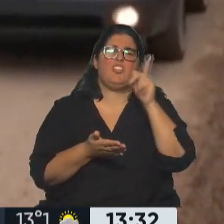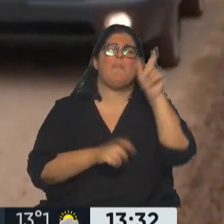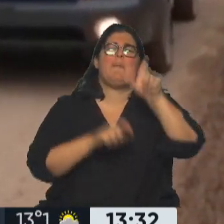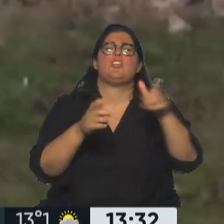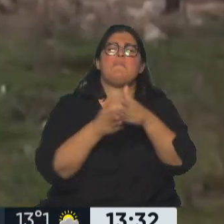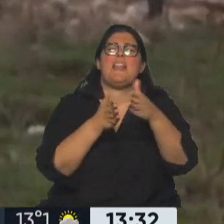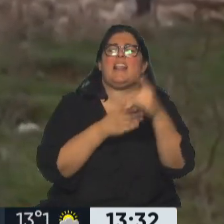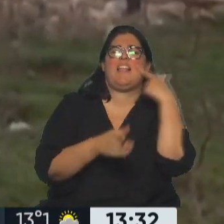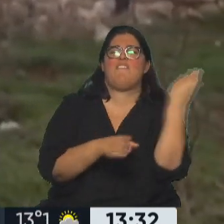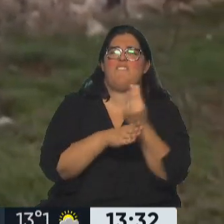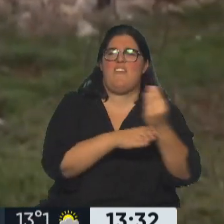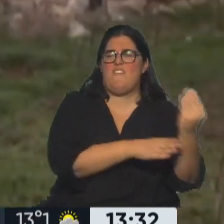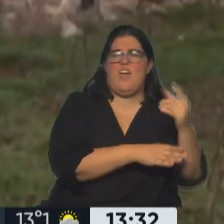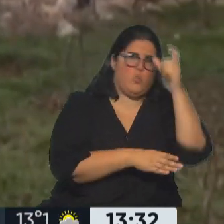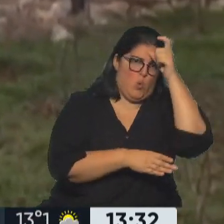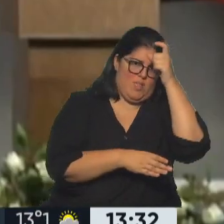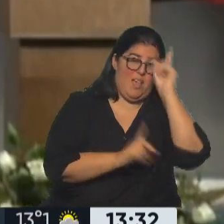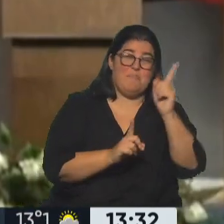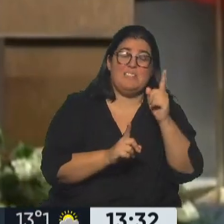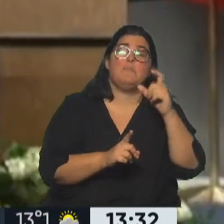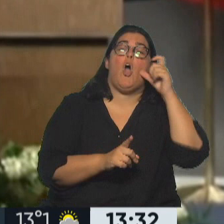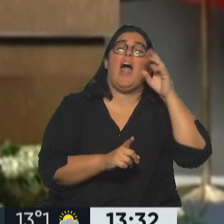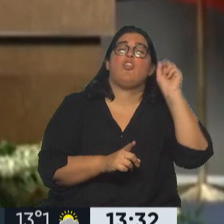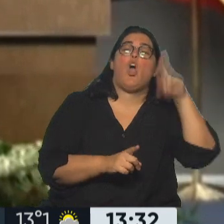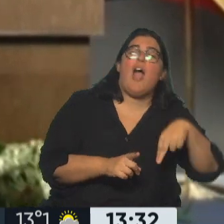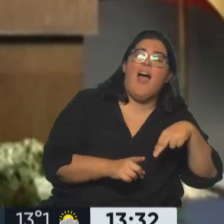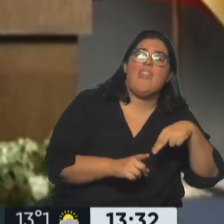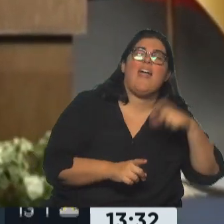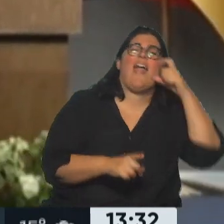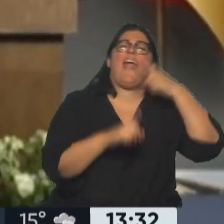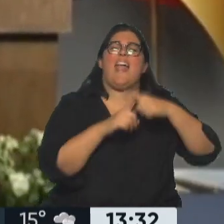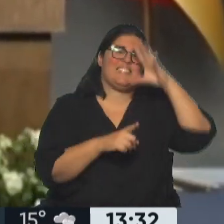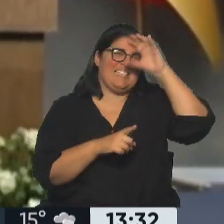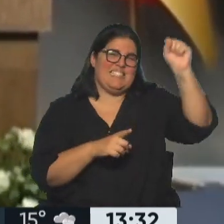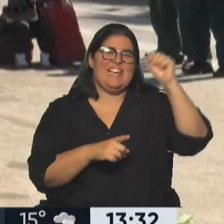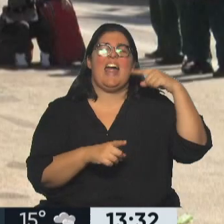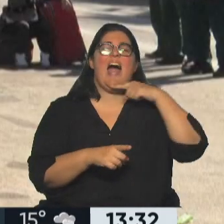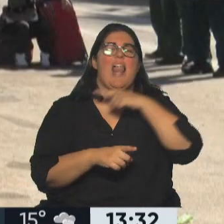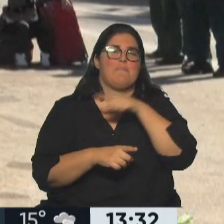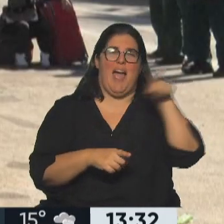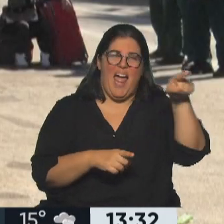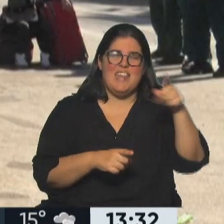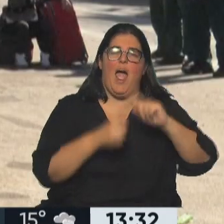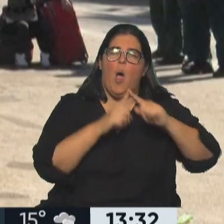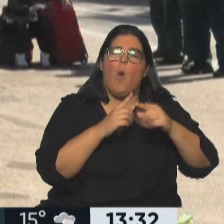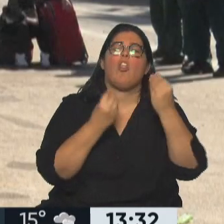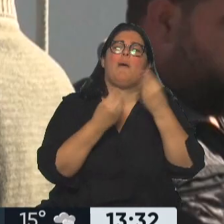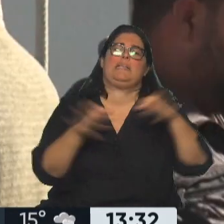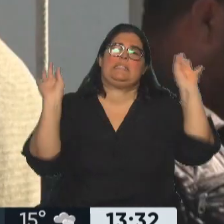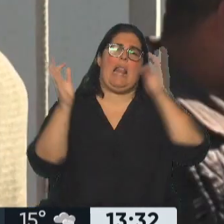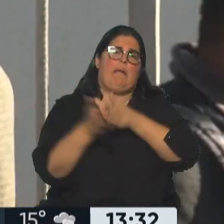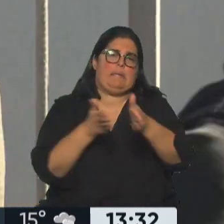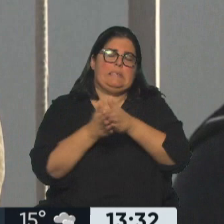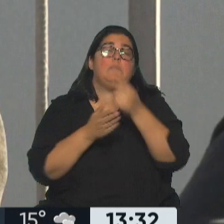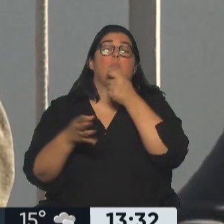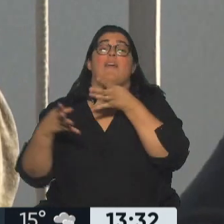Turquía, parte del acuerdo económico sellado entre Erdogan y la ex canciller alemana Angela Merkel para evitar que esos flujos migratorios que huyen